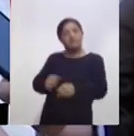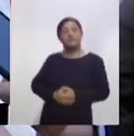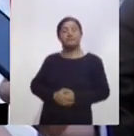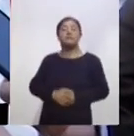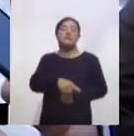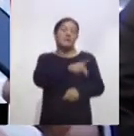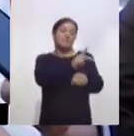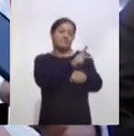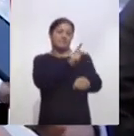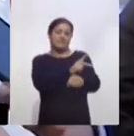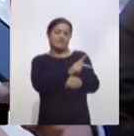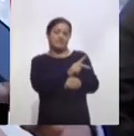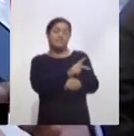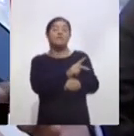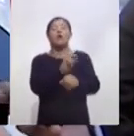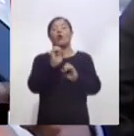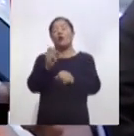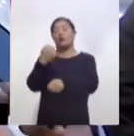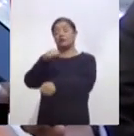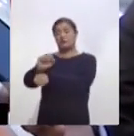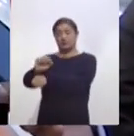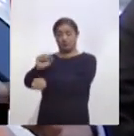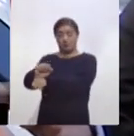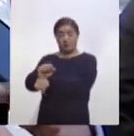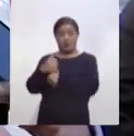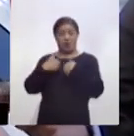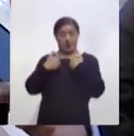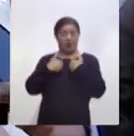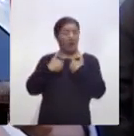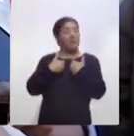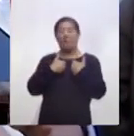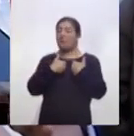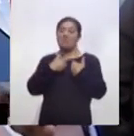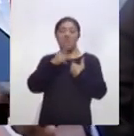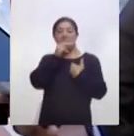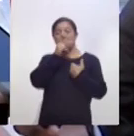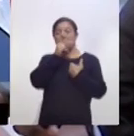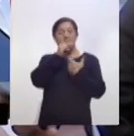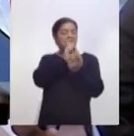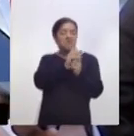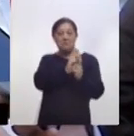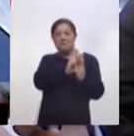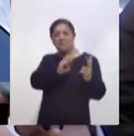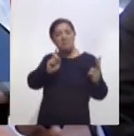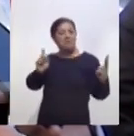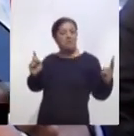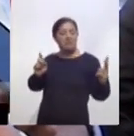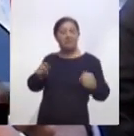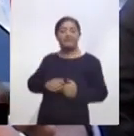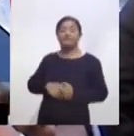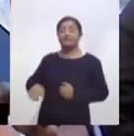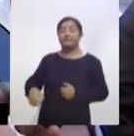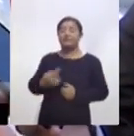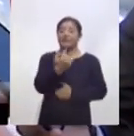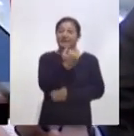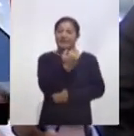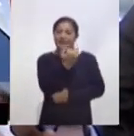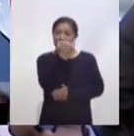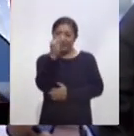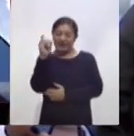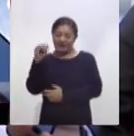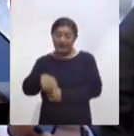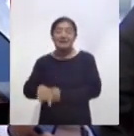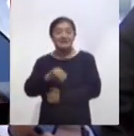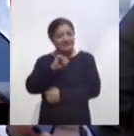de primaria y que los niños de secundaria. Es decir, los padres de familia del nivel de preescolar se involucran más con